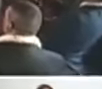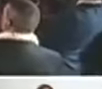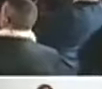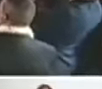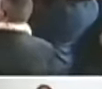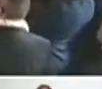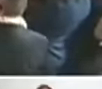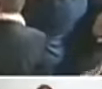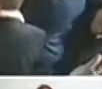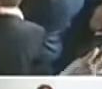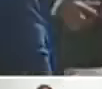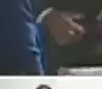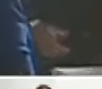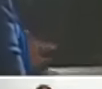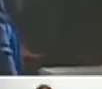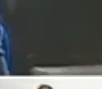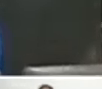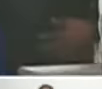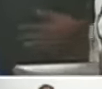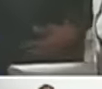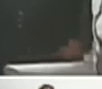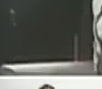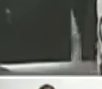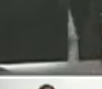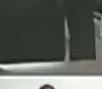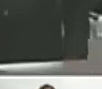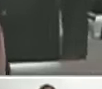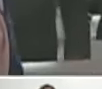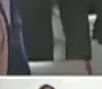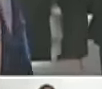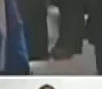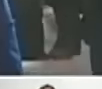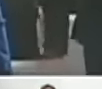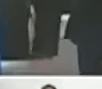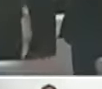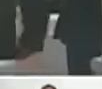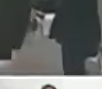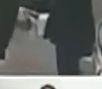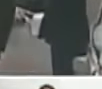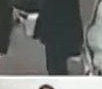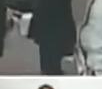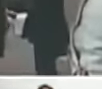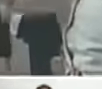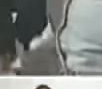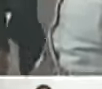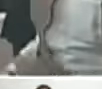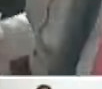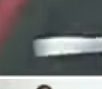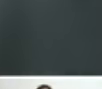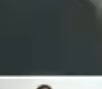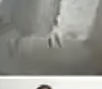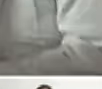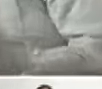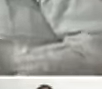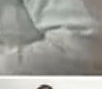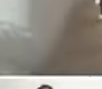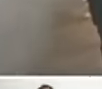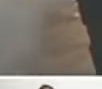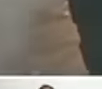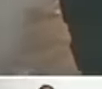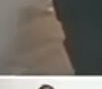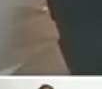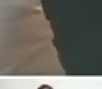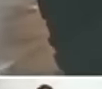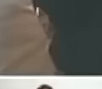esa consulta, el referendo consultivo celebrado en el país el 3 de diciembre del año 2023, donde más de 10 por